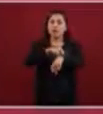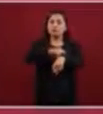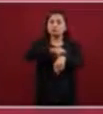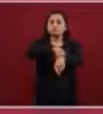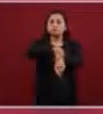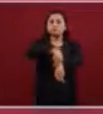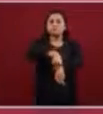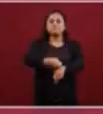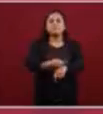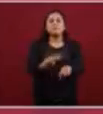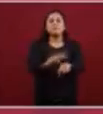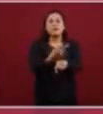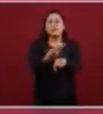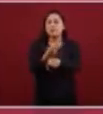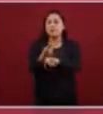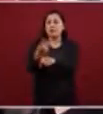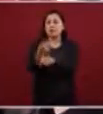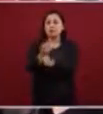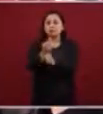toda la verdad.